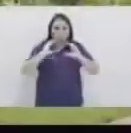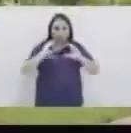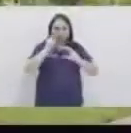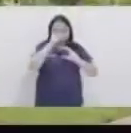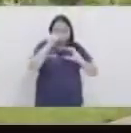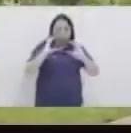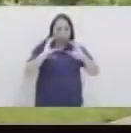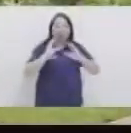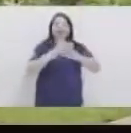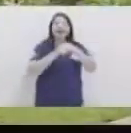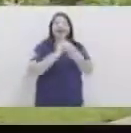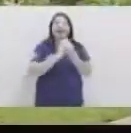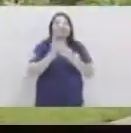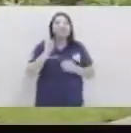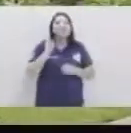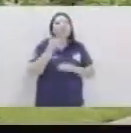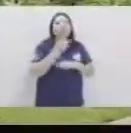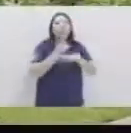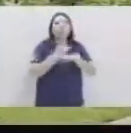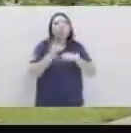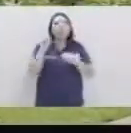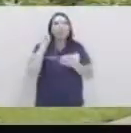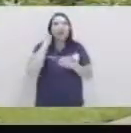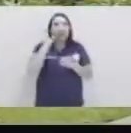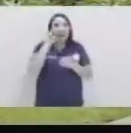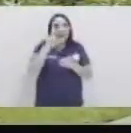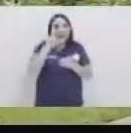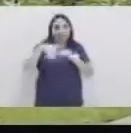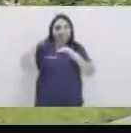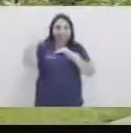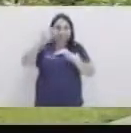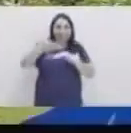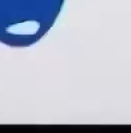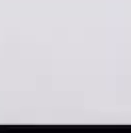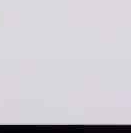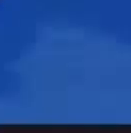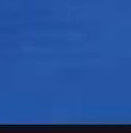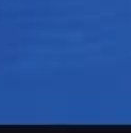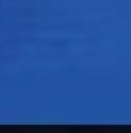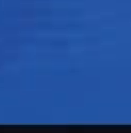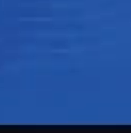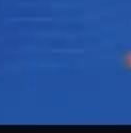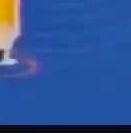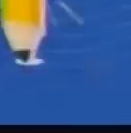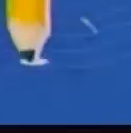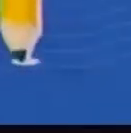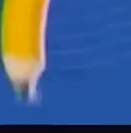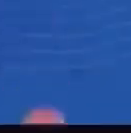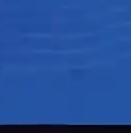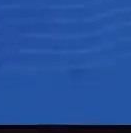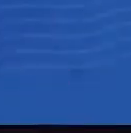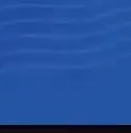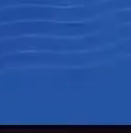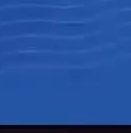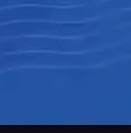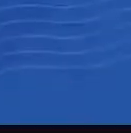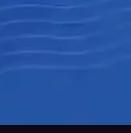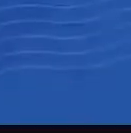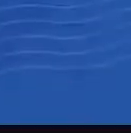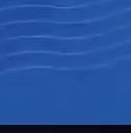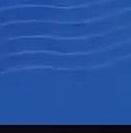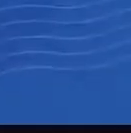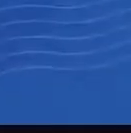No olviden el lavado constante de manos y utilizar gel antibacterial. Nos vemos en un próximo segmento. Es el momento de ponerte en movimiento y